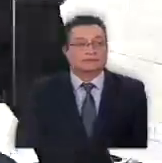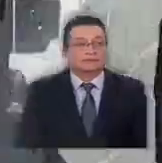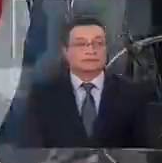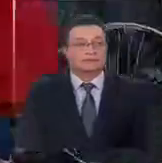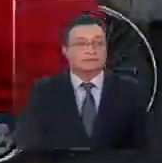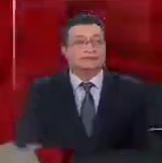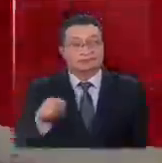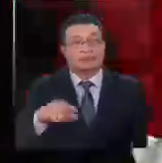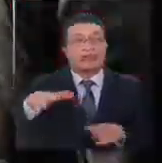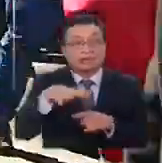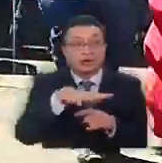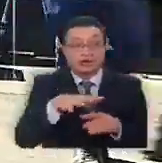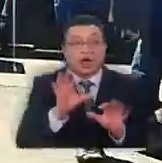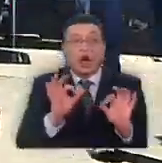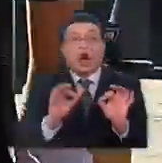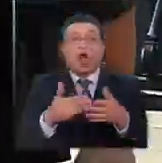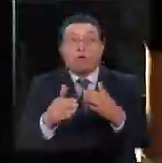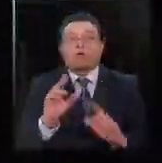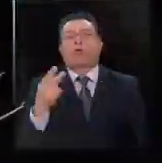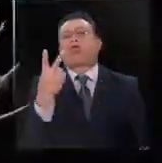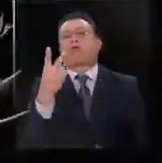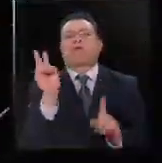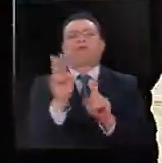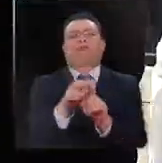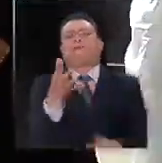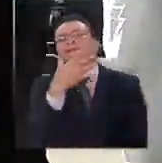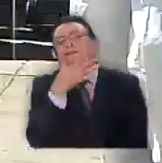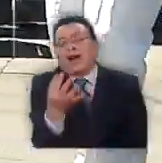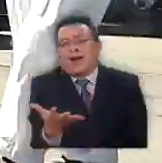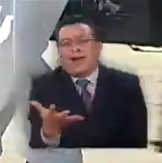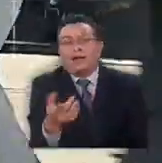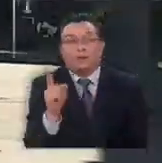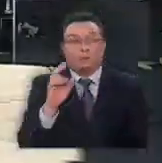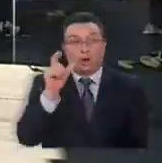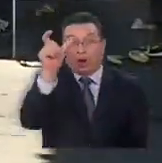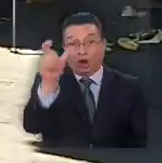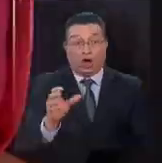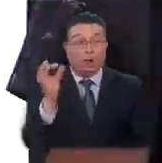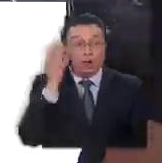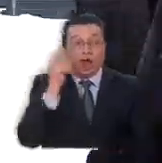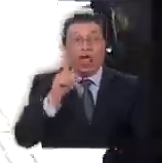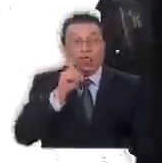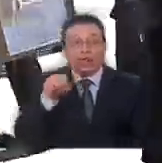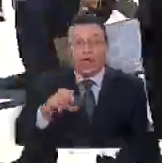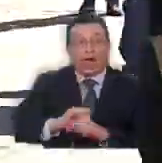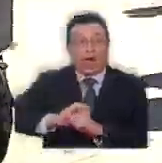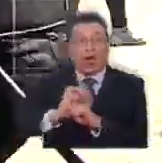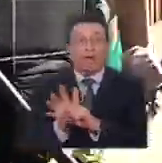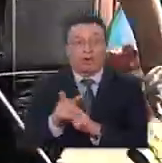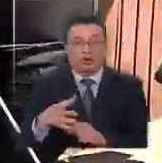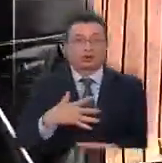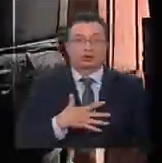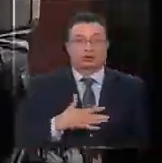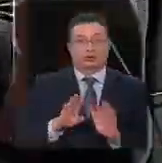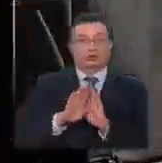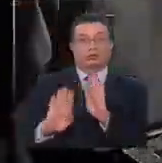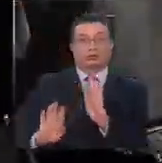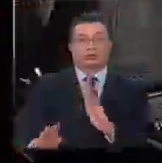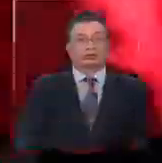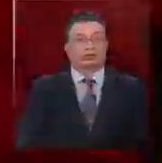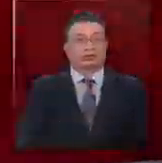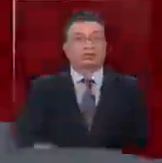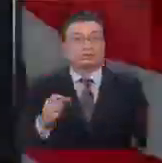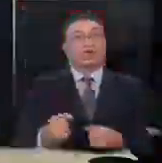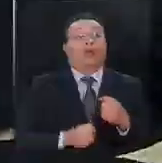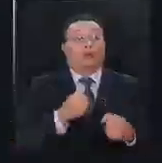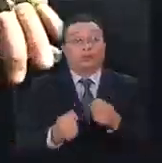En una situación normal hubiesen bastado dos personas, pero en este caso no. Esta mujer está contagiada por coronavirus. La cabra andaba